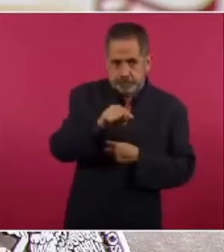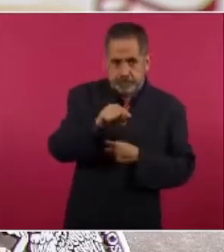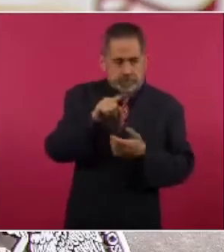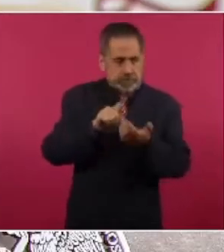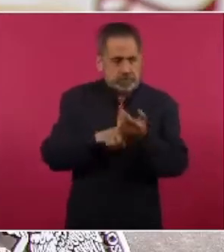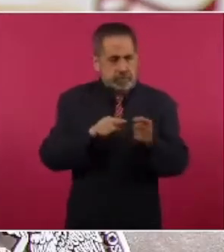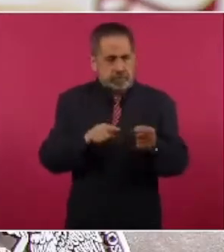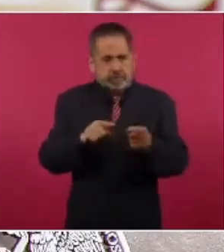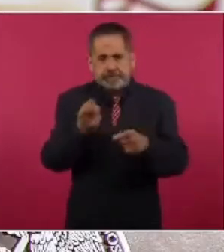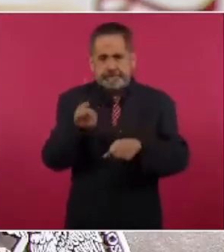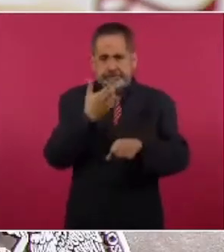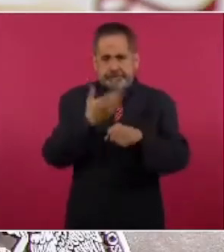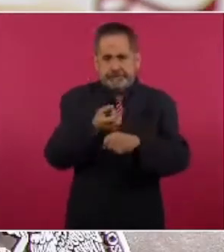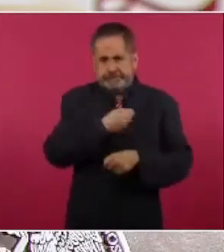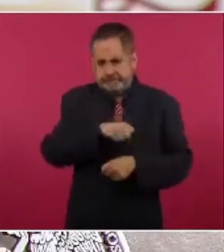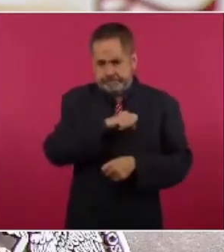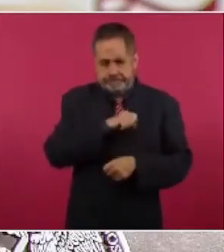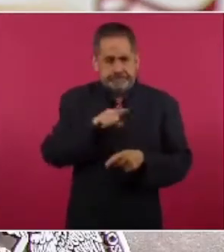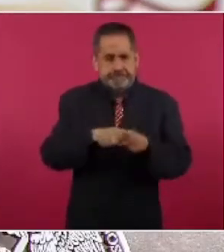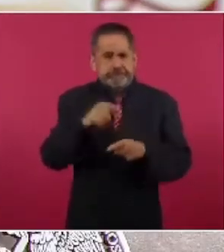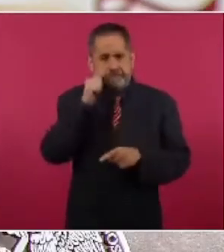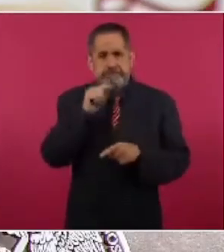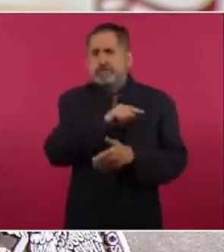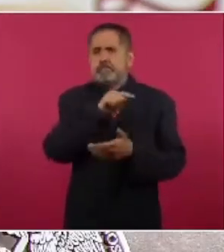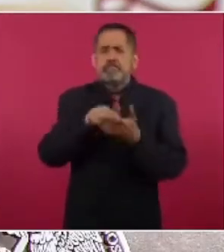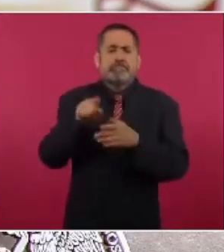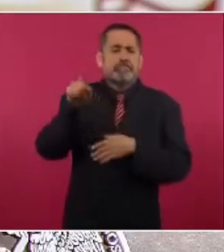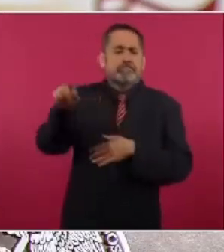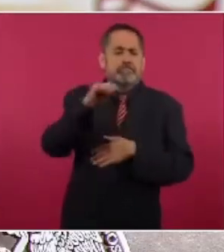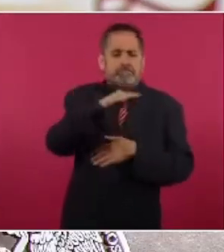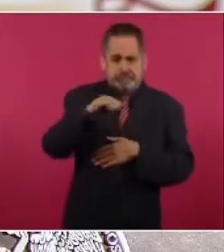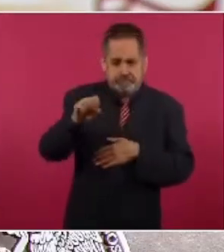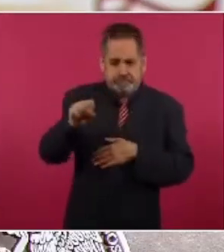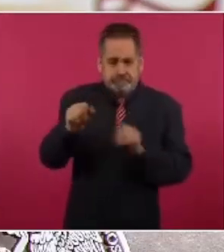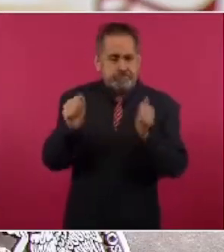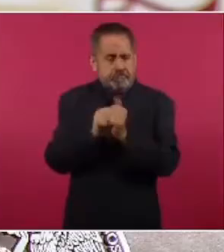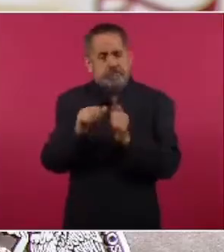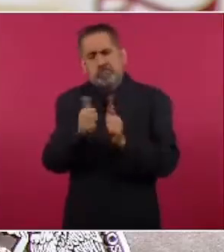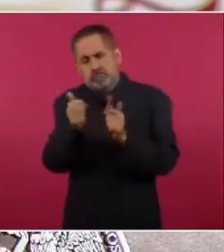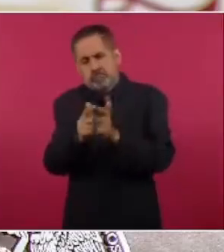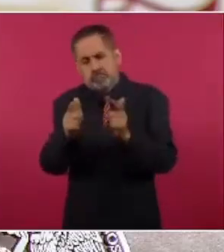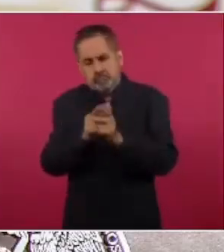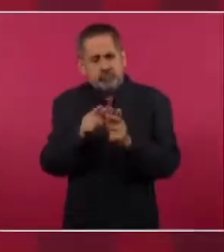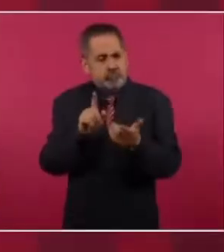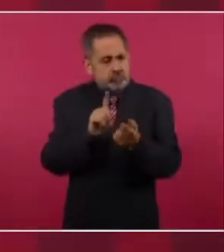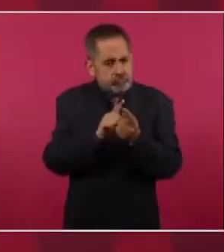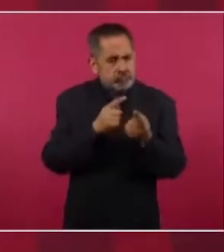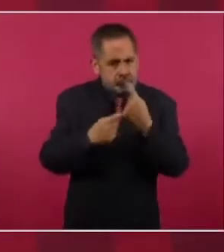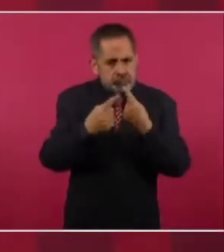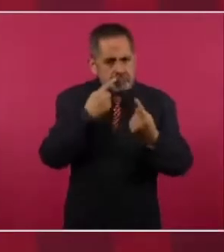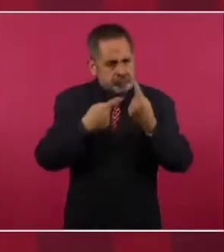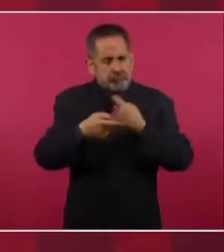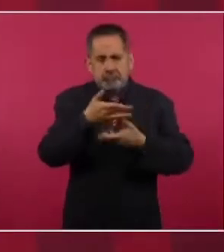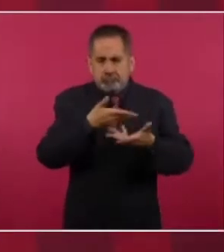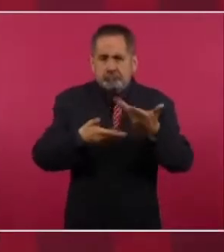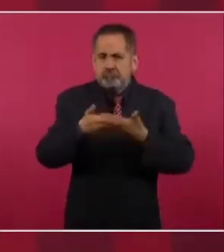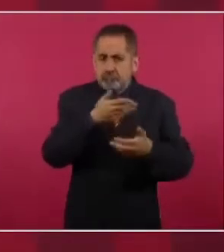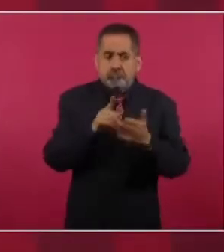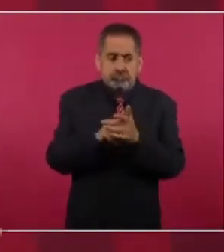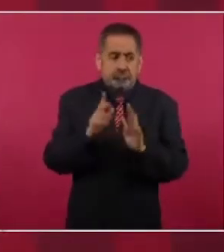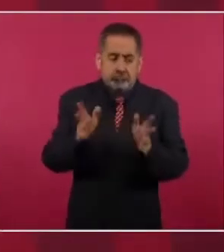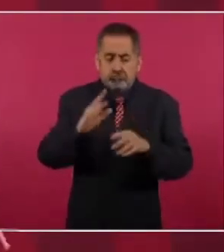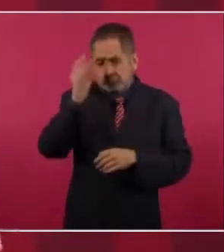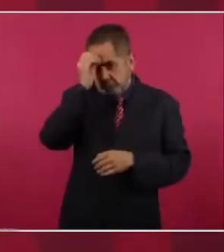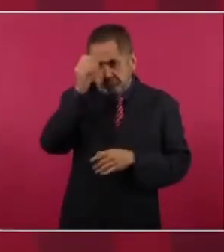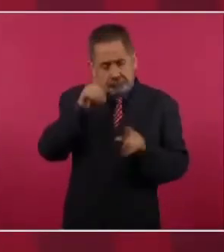Secretaría de Salud y que lo propio se hace en el Seguro Social con otro grupo de médicos y hemos intercambiado